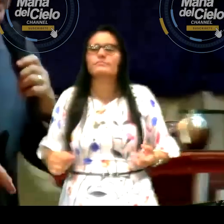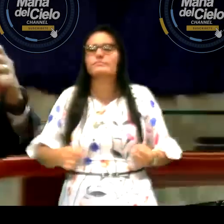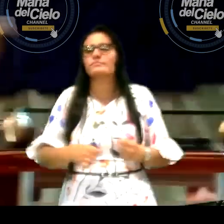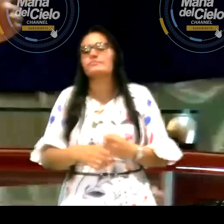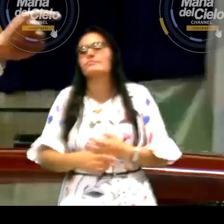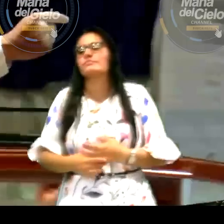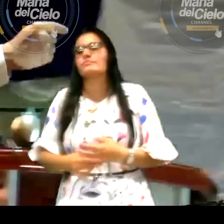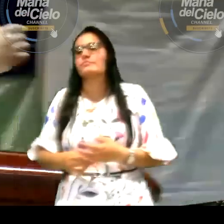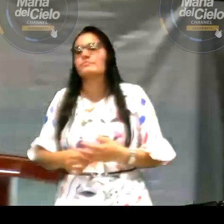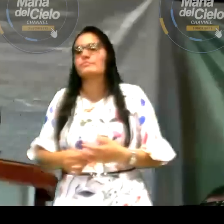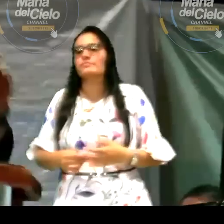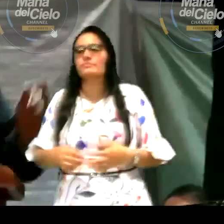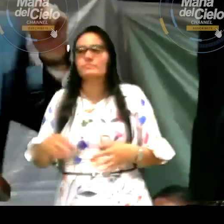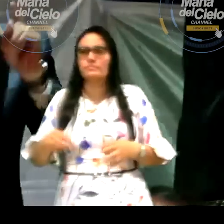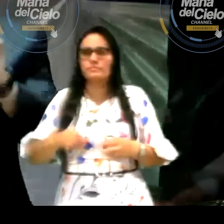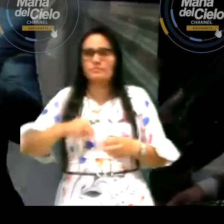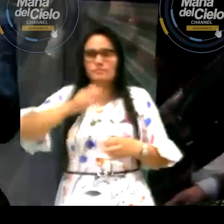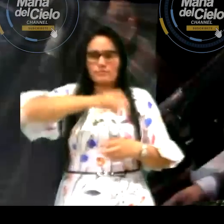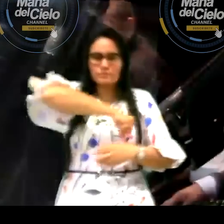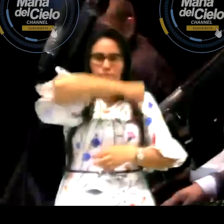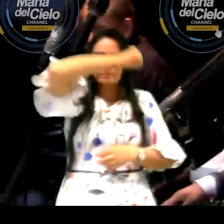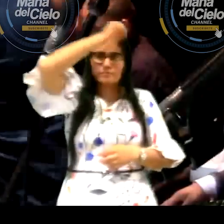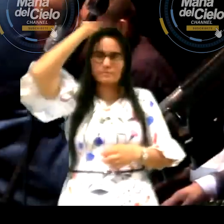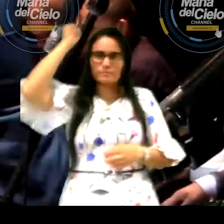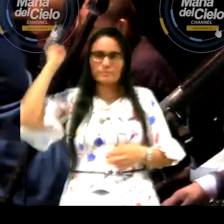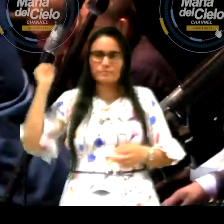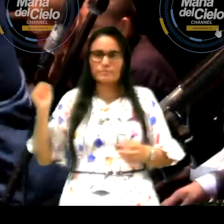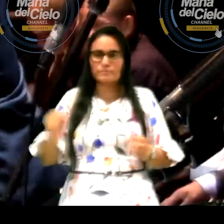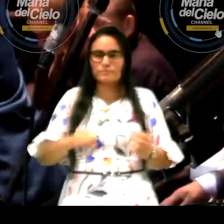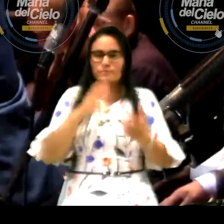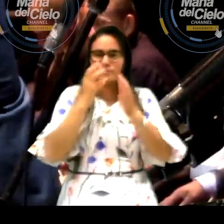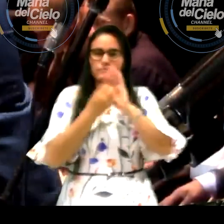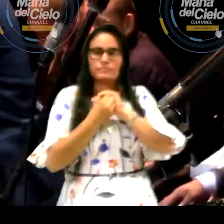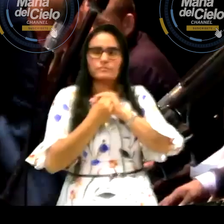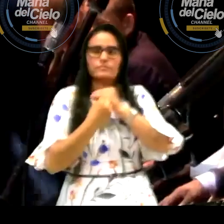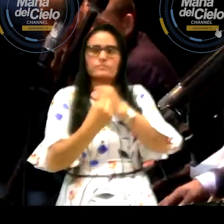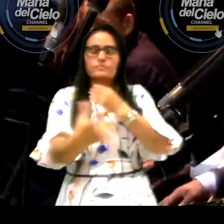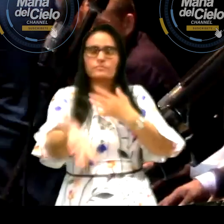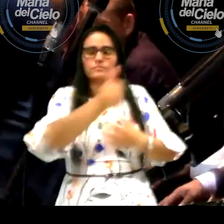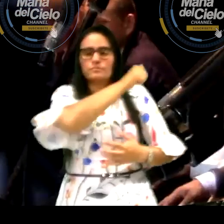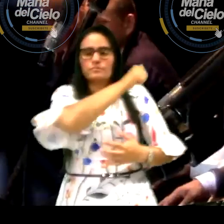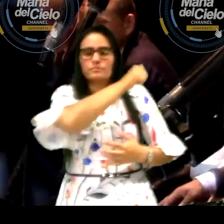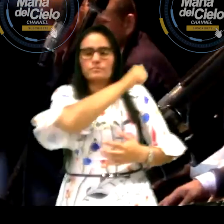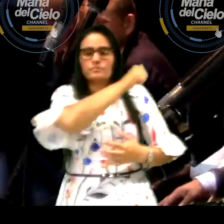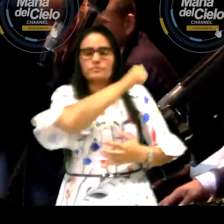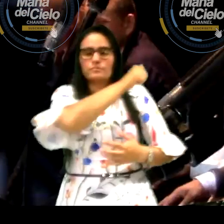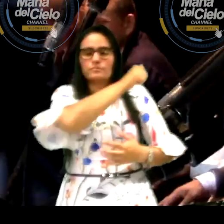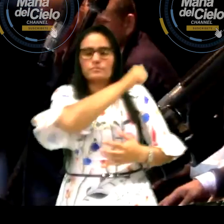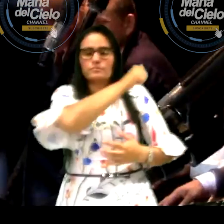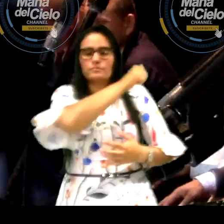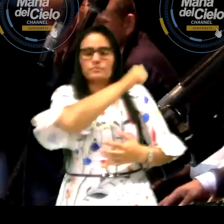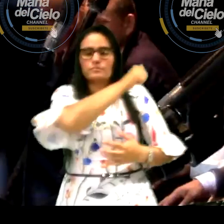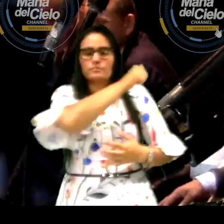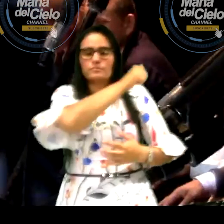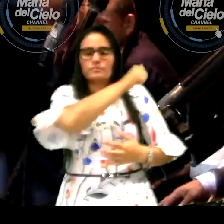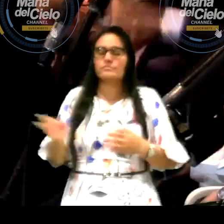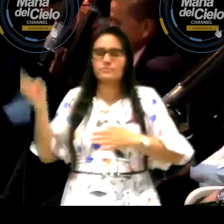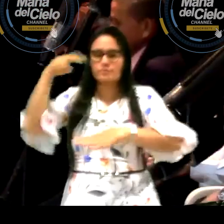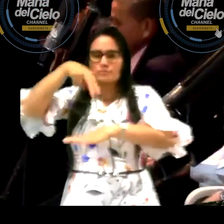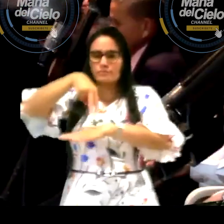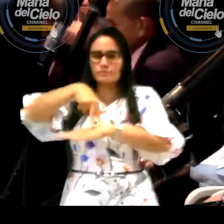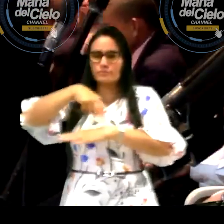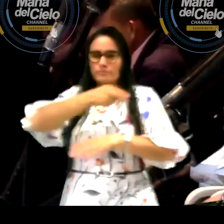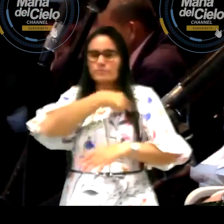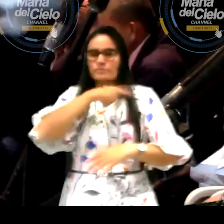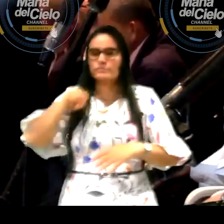Tenían que desatarlo y dejarlo ir. Pues esta noche el Señor te resucita y nosotros los que estamos aquí te vamos a desatar y